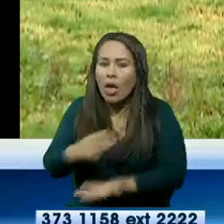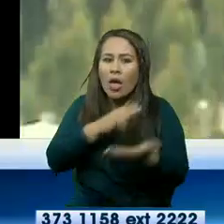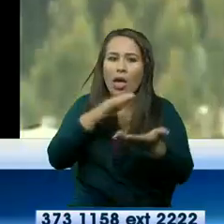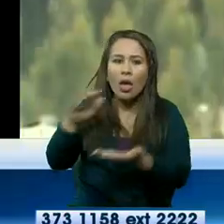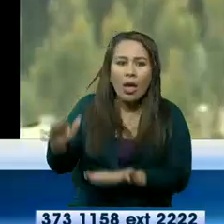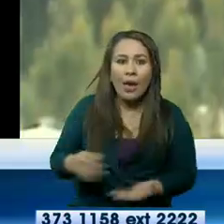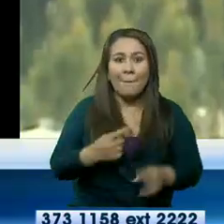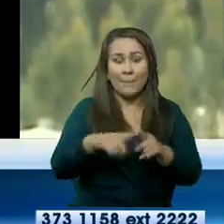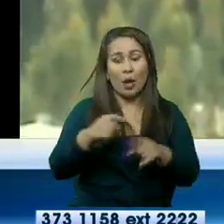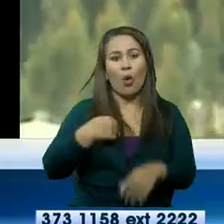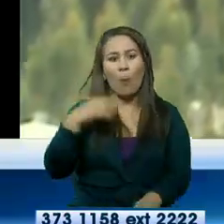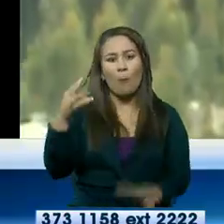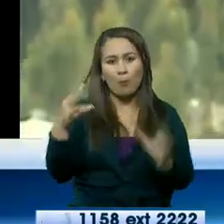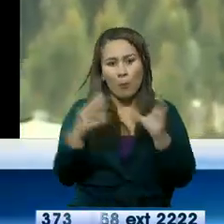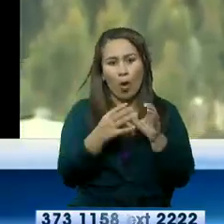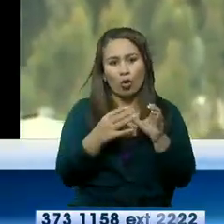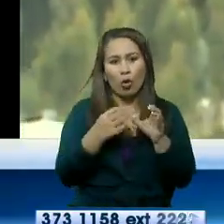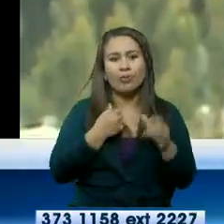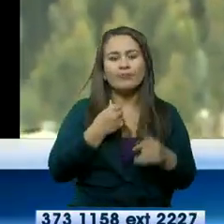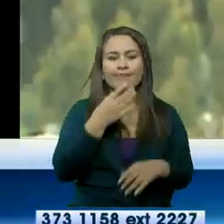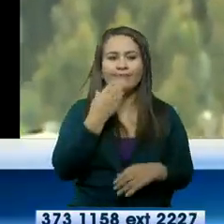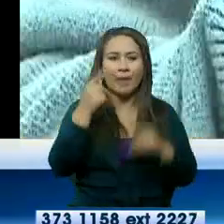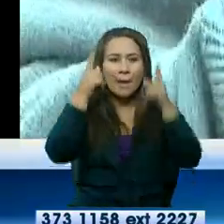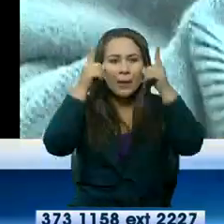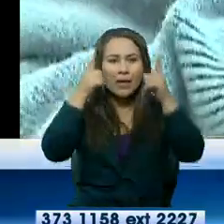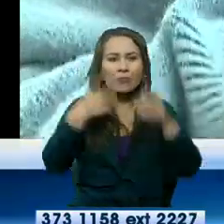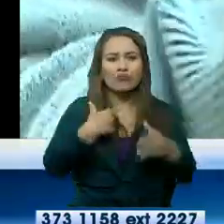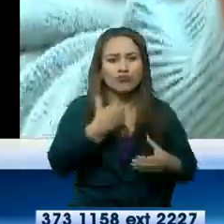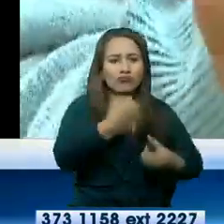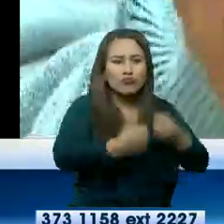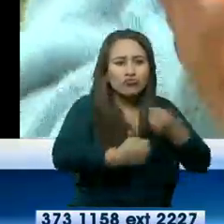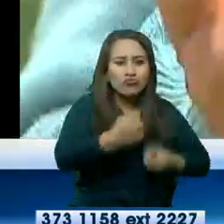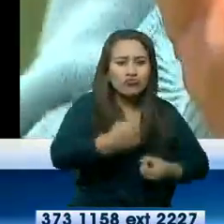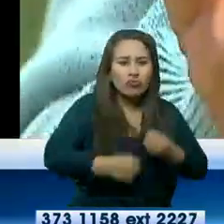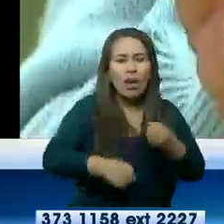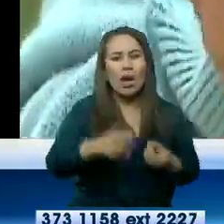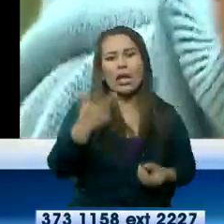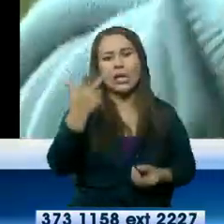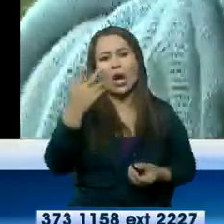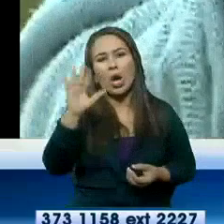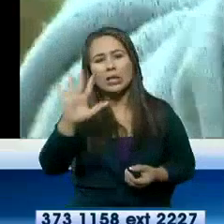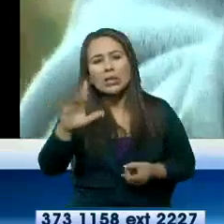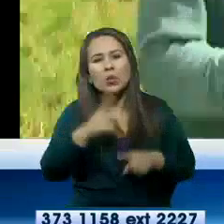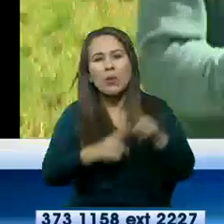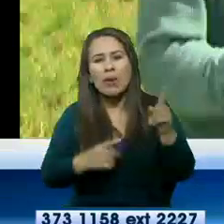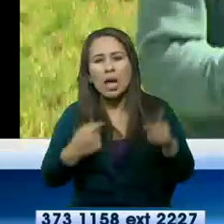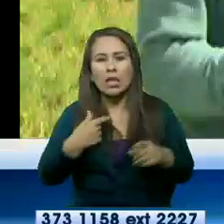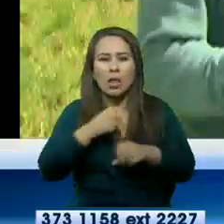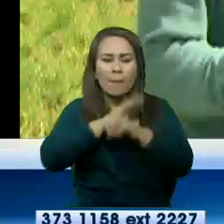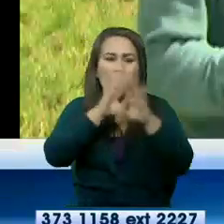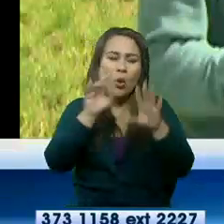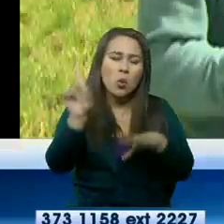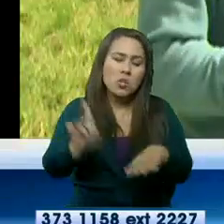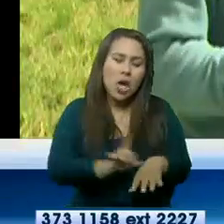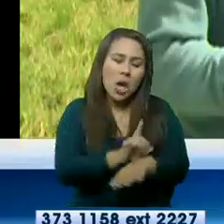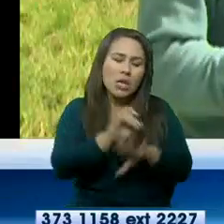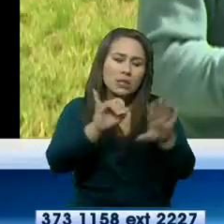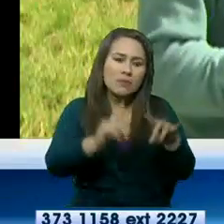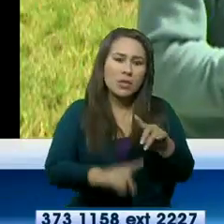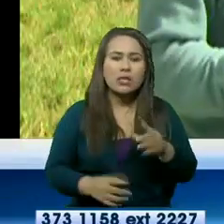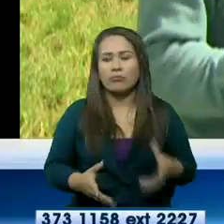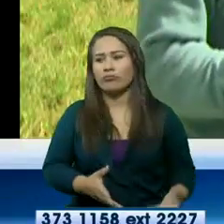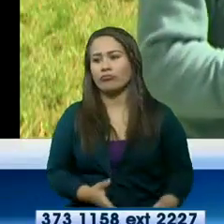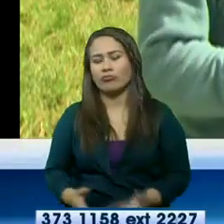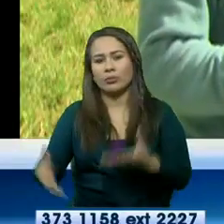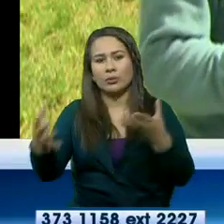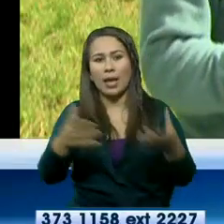media que estamos en el ordeño. 6 y media estamos acabando el ordeño, hacemos una hora en el ordeño. Entonces, para que la leche